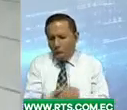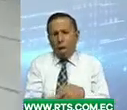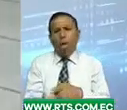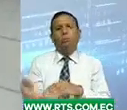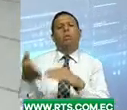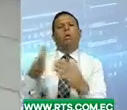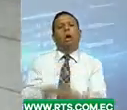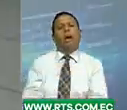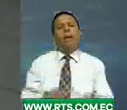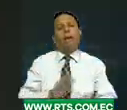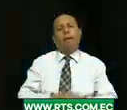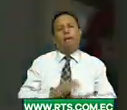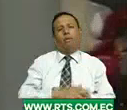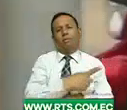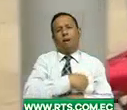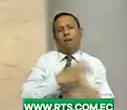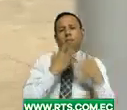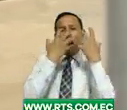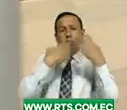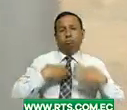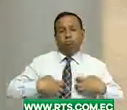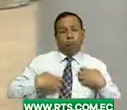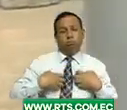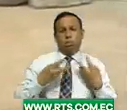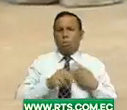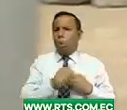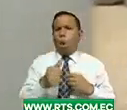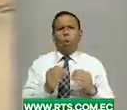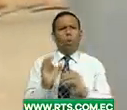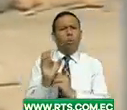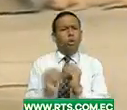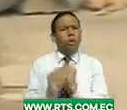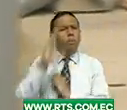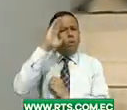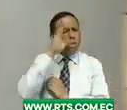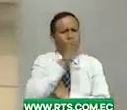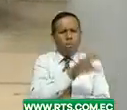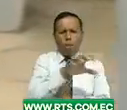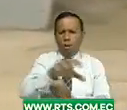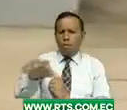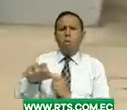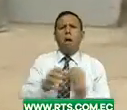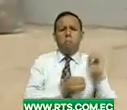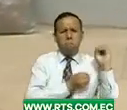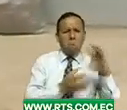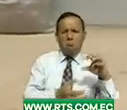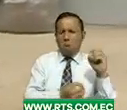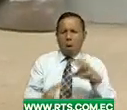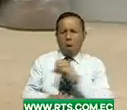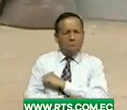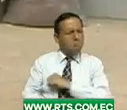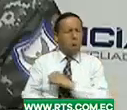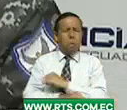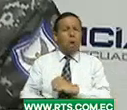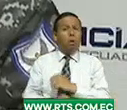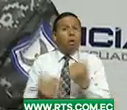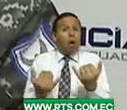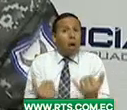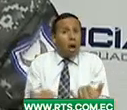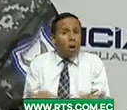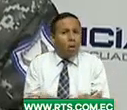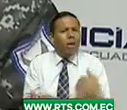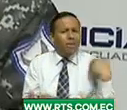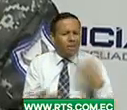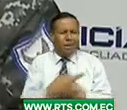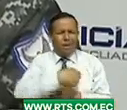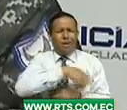Vivienda 2 y otros UPC de la zona también fueron atacados. Hoy por hoy se han dado los panfletos, sin embargo, ustedes saben que tuvimos